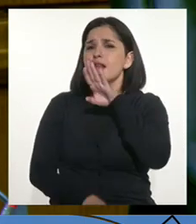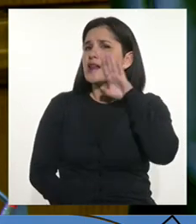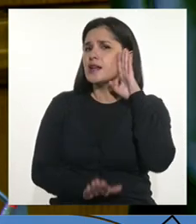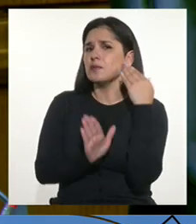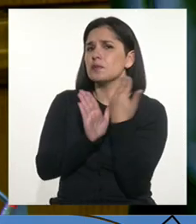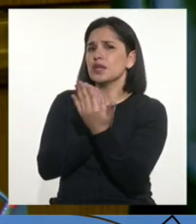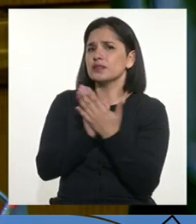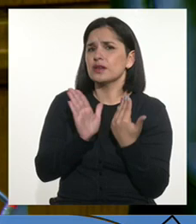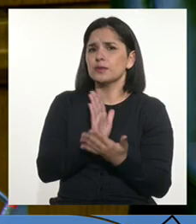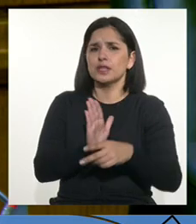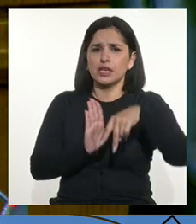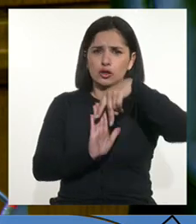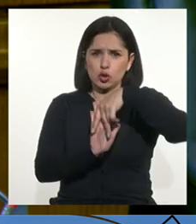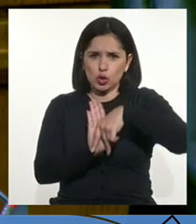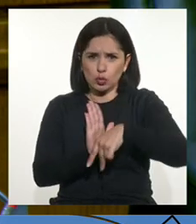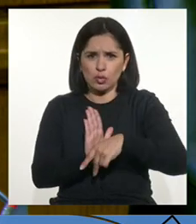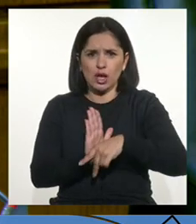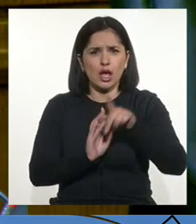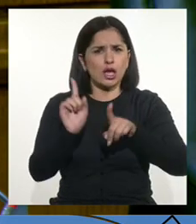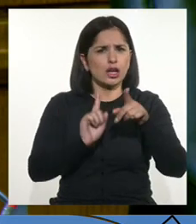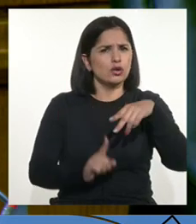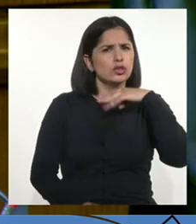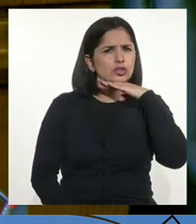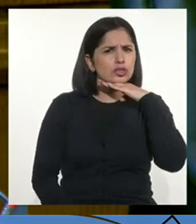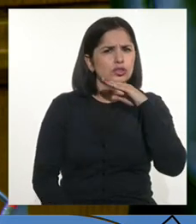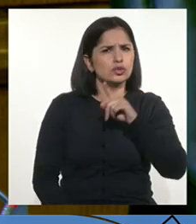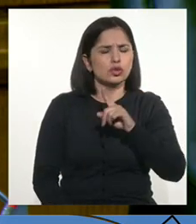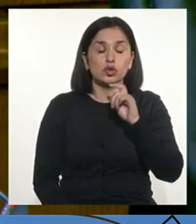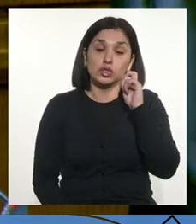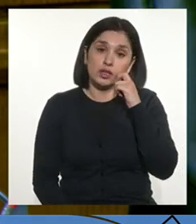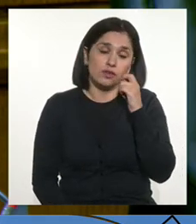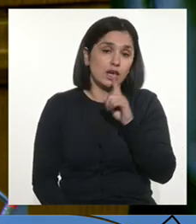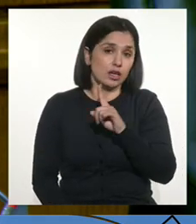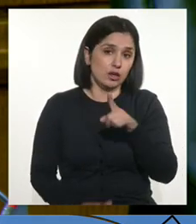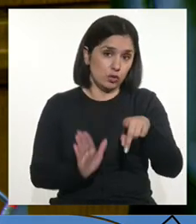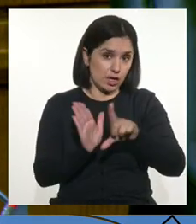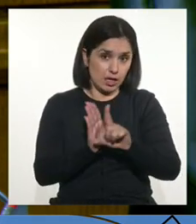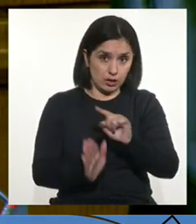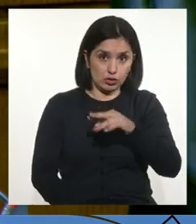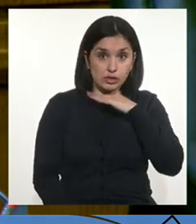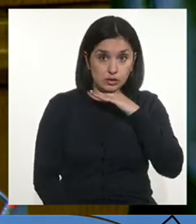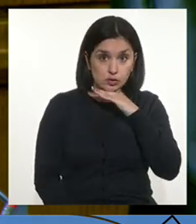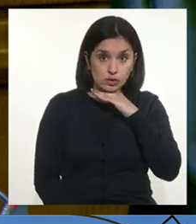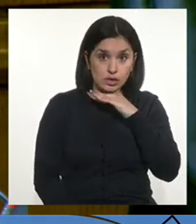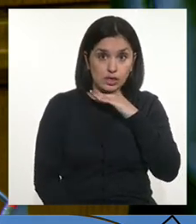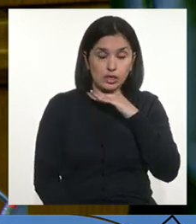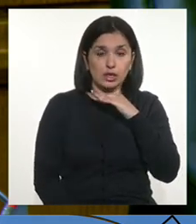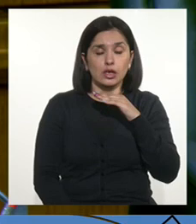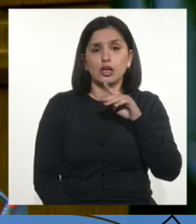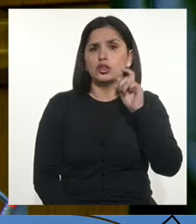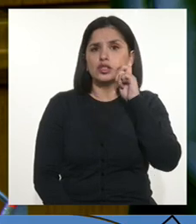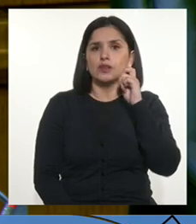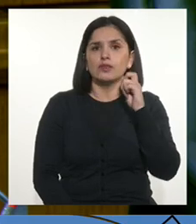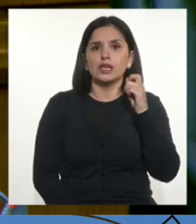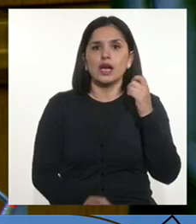normas toda vez que el desuso de las normas no implica el desuso de las normas no implica su derogación o sea puede que